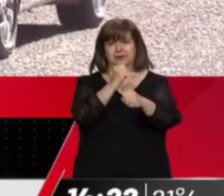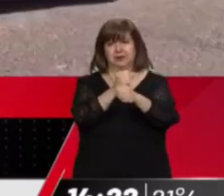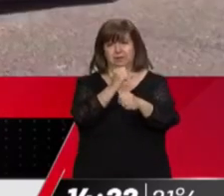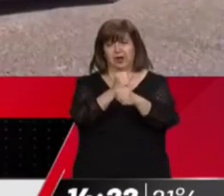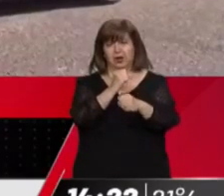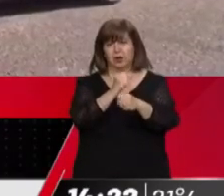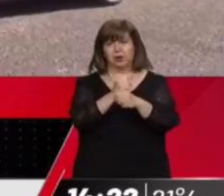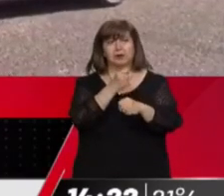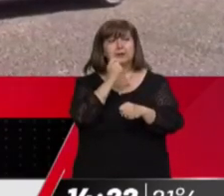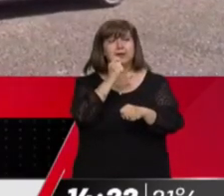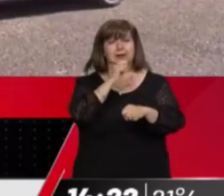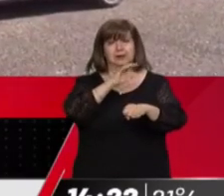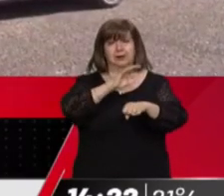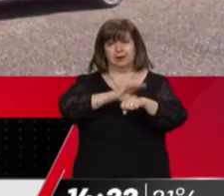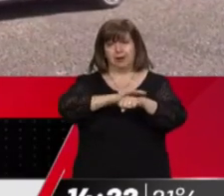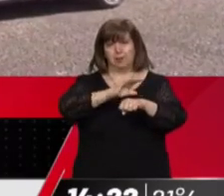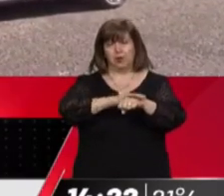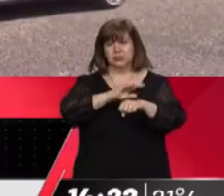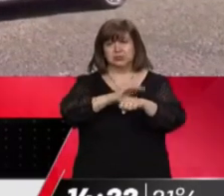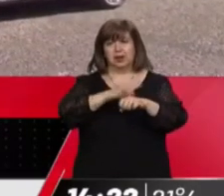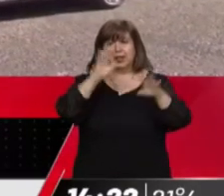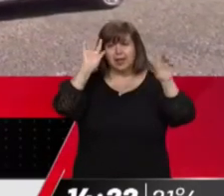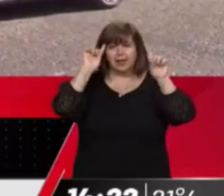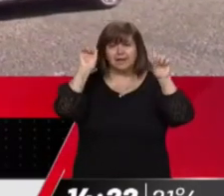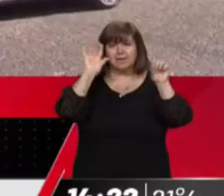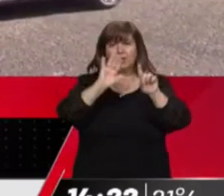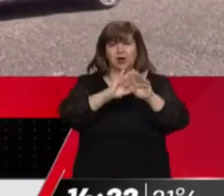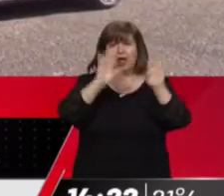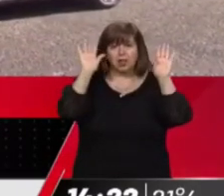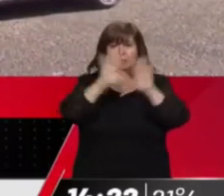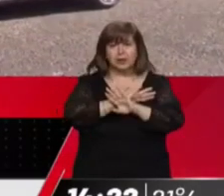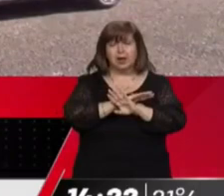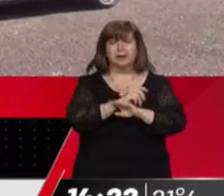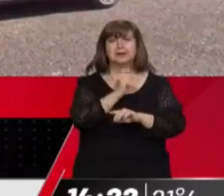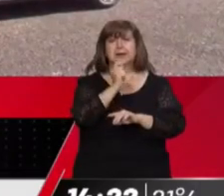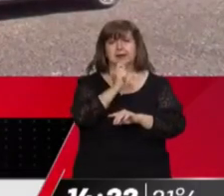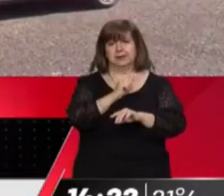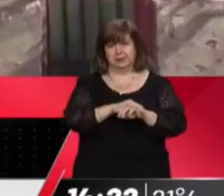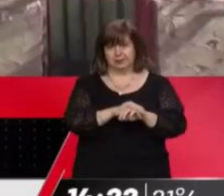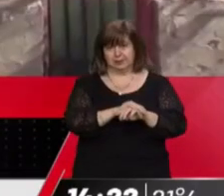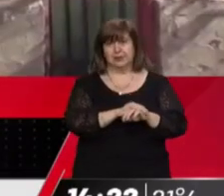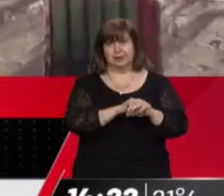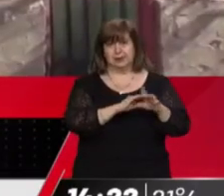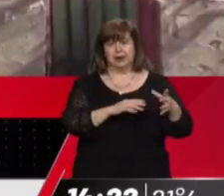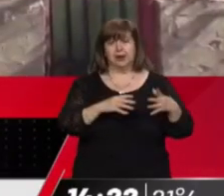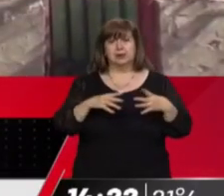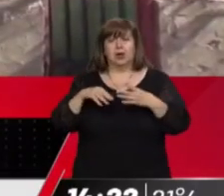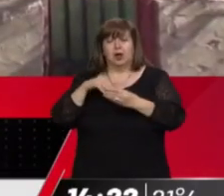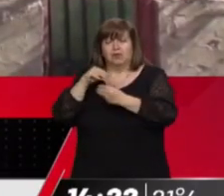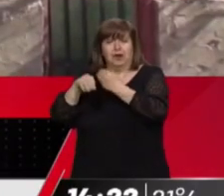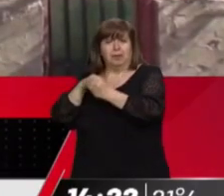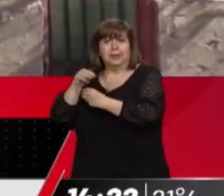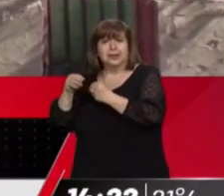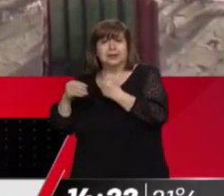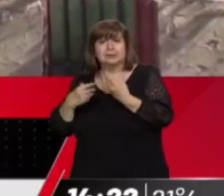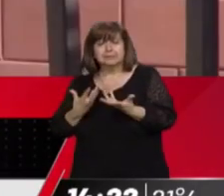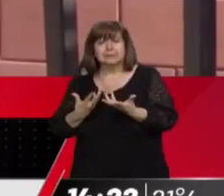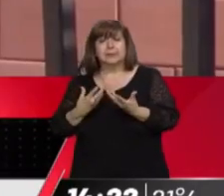determinar quiénes tuvieron que ver con lo ocurrido. Es importante señalar lo que va a pasar esta tarde, Marisol, ya sobre el cierre. A